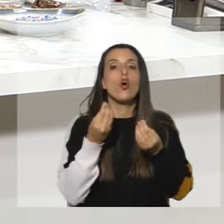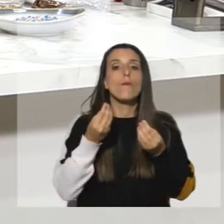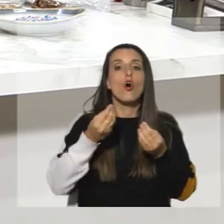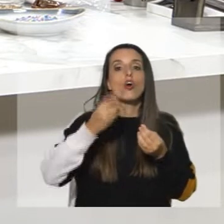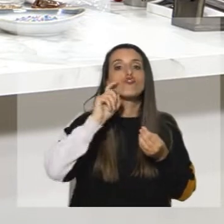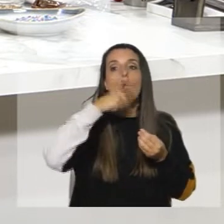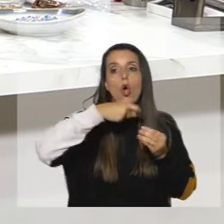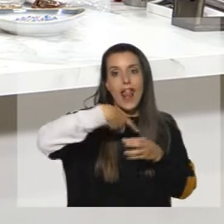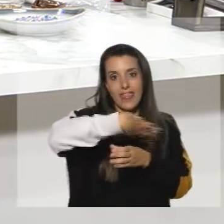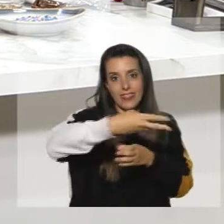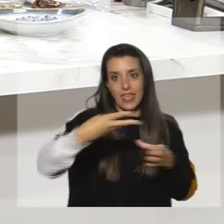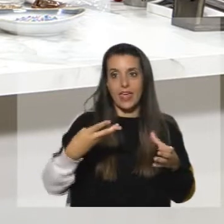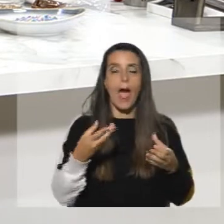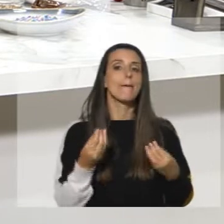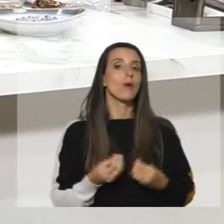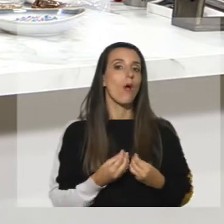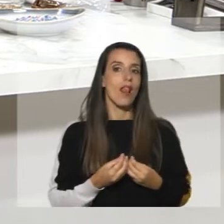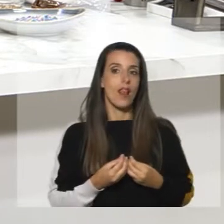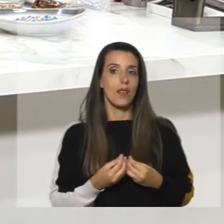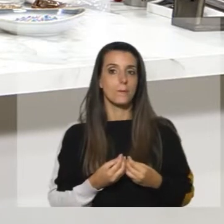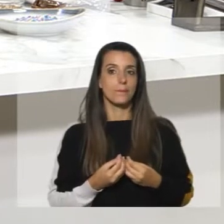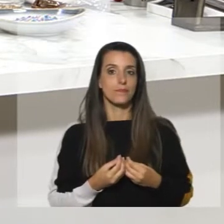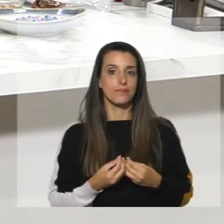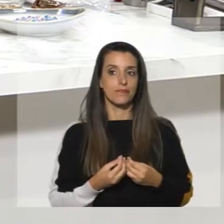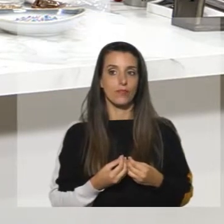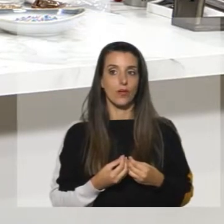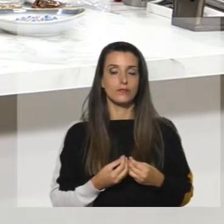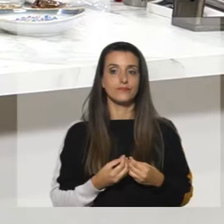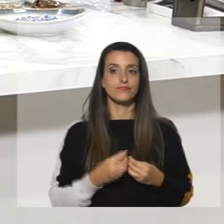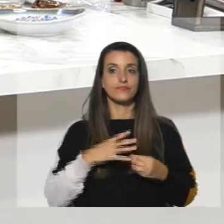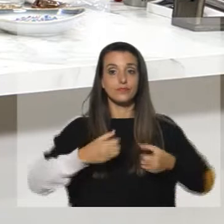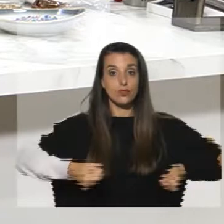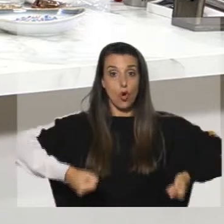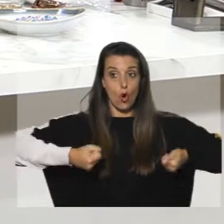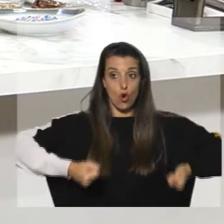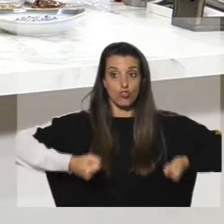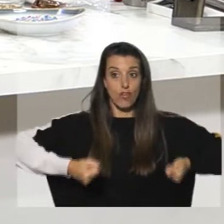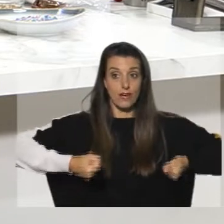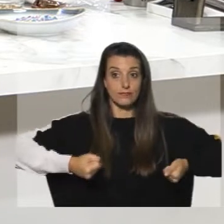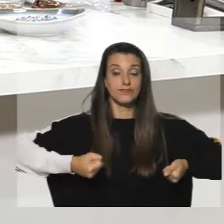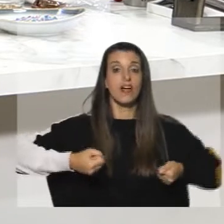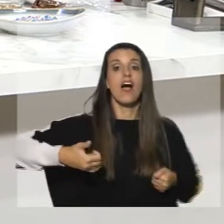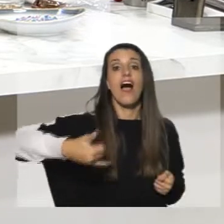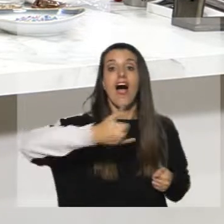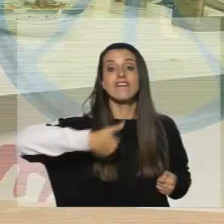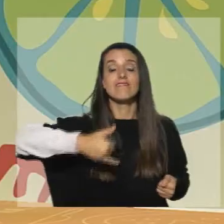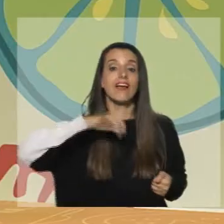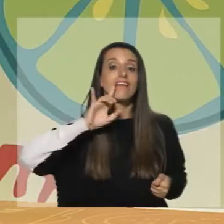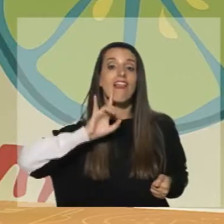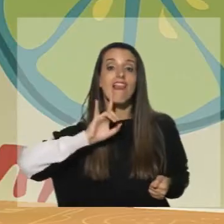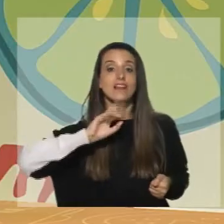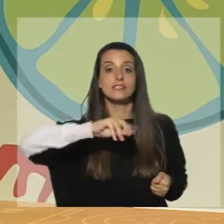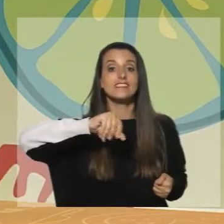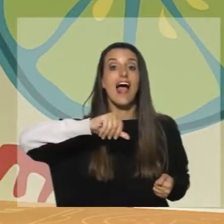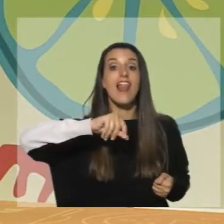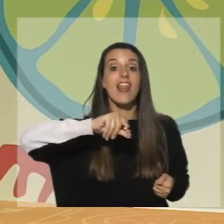Acá, perfecto. ¿Qué pusimos ahí? Acá a calentar, tenemos, sí, en la olla aceite, leche y sal,